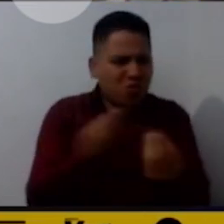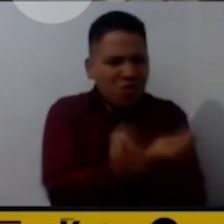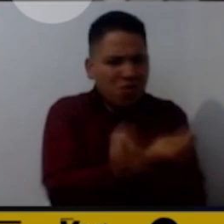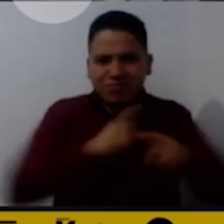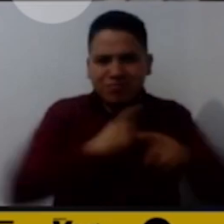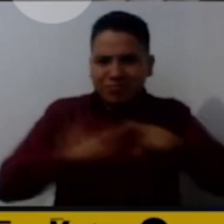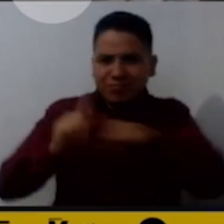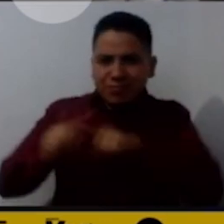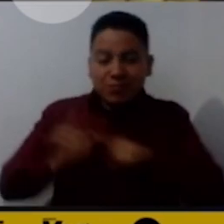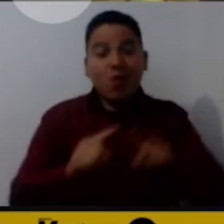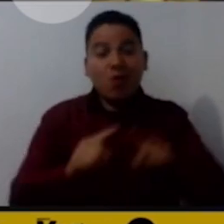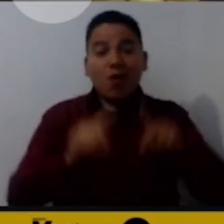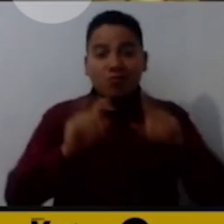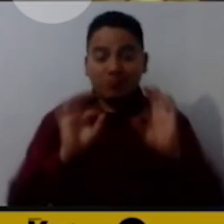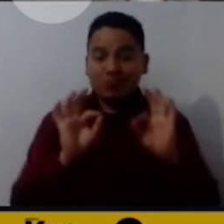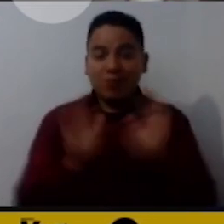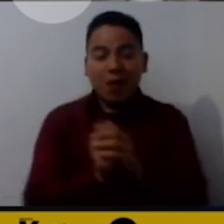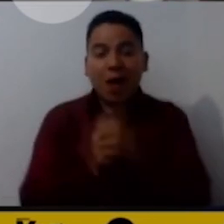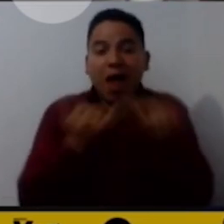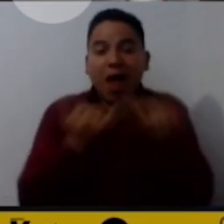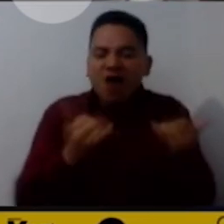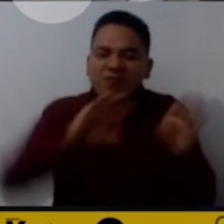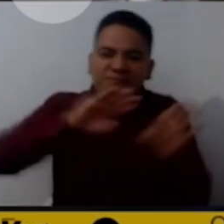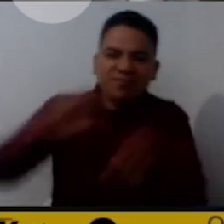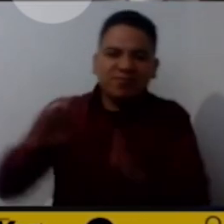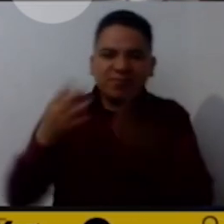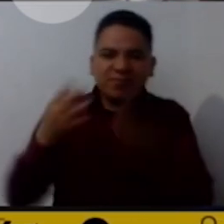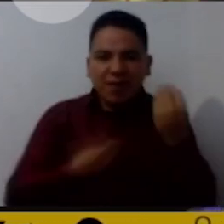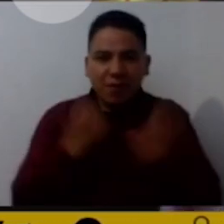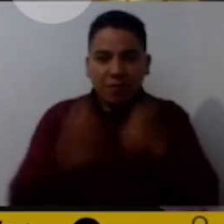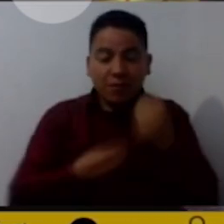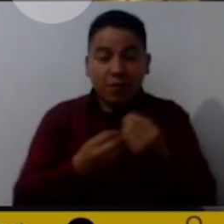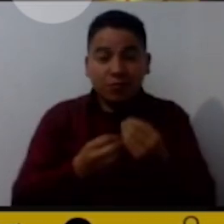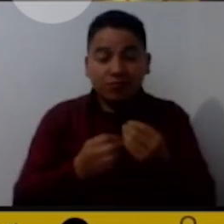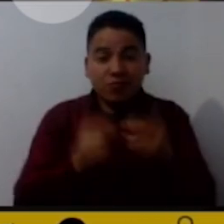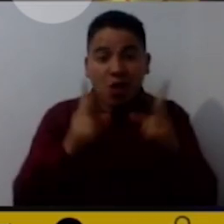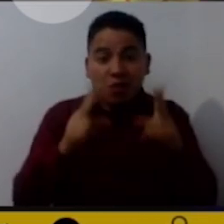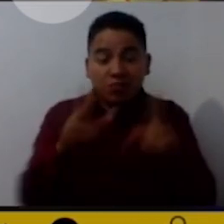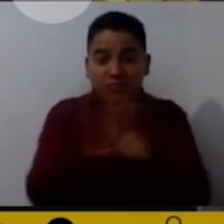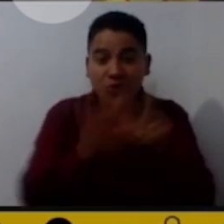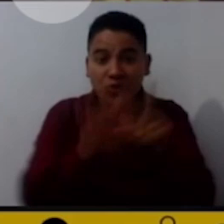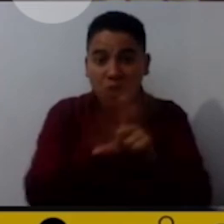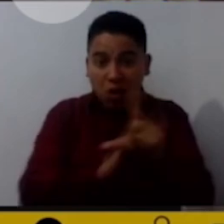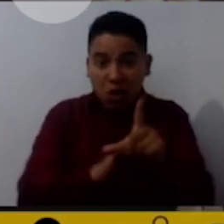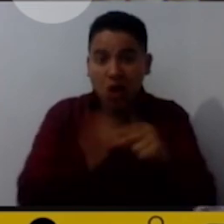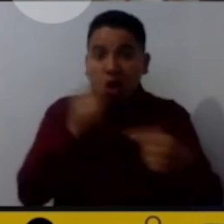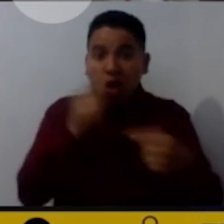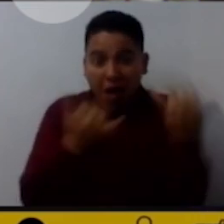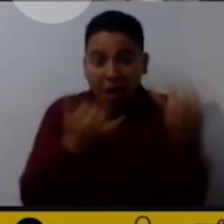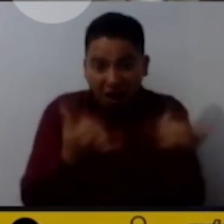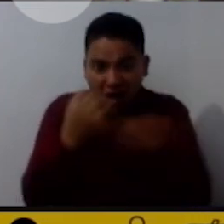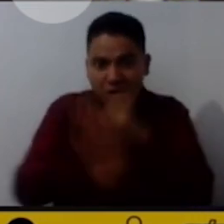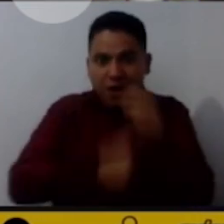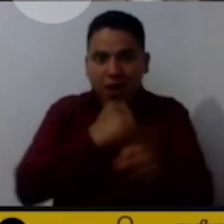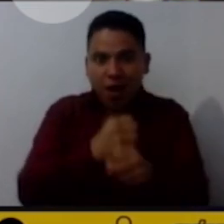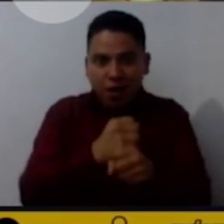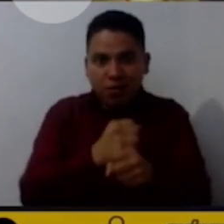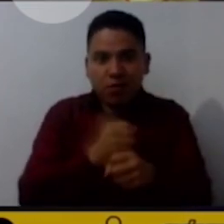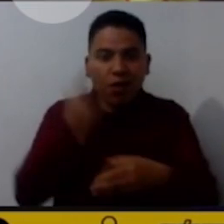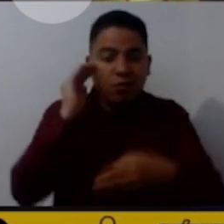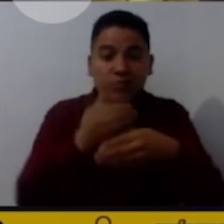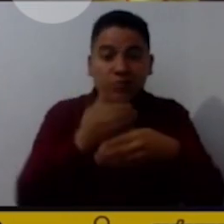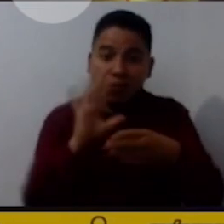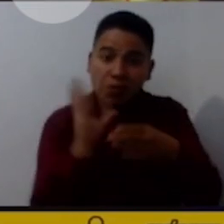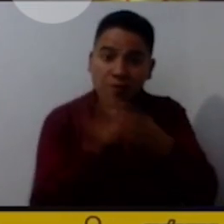hayan disfrutado. Bueno, ahora vamos a ver un cortometraje que está en la competencia de este año de esta categoría, Smartick